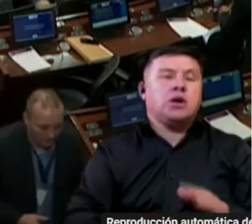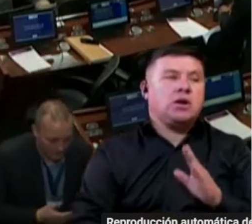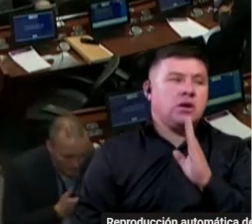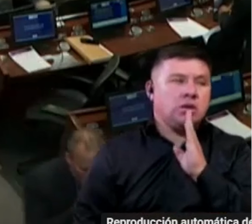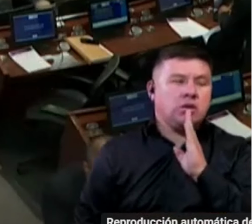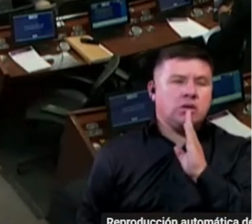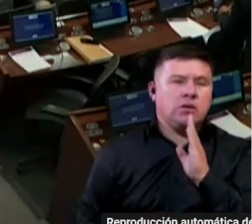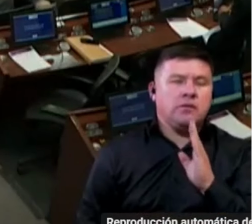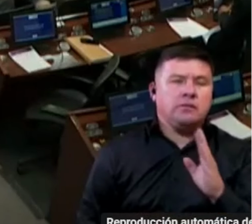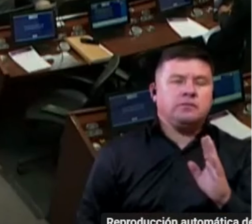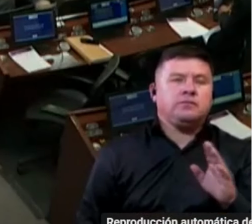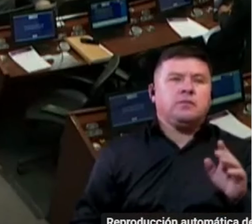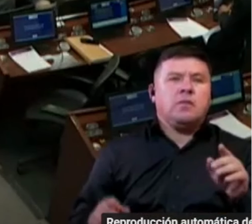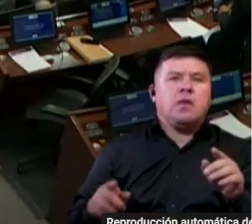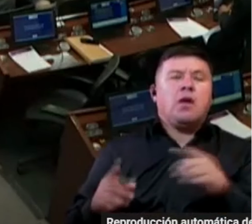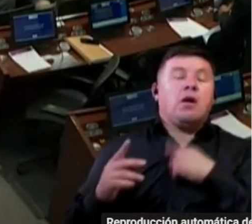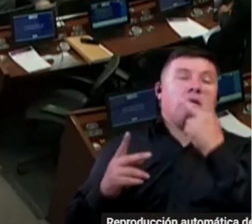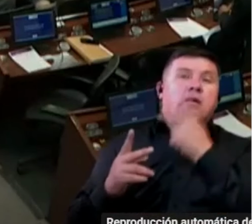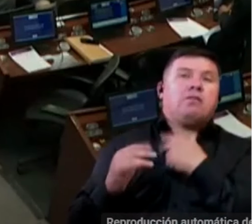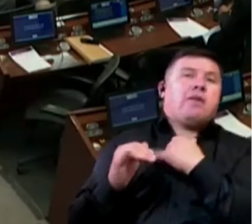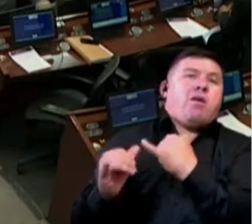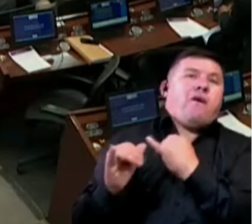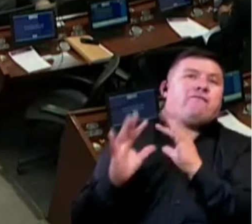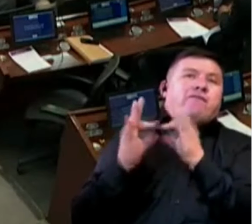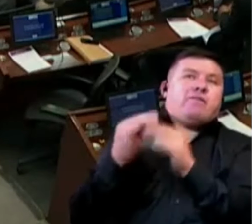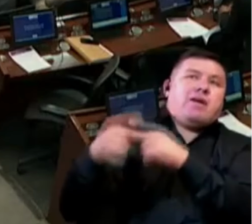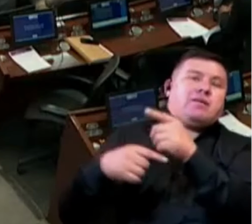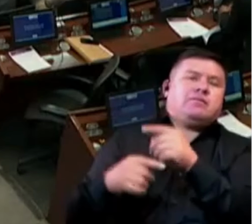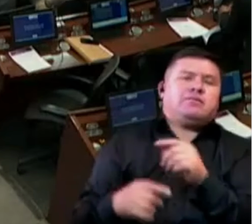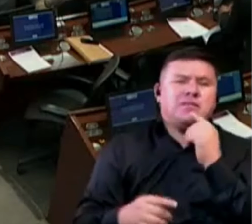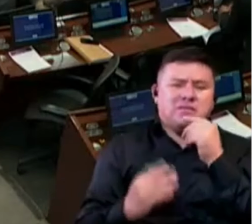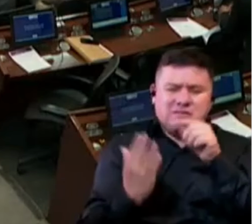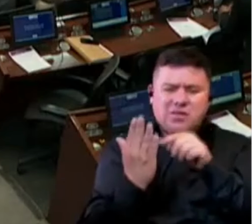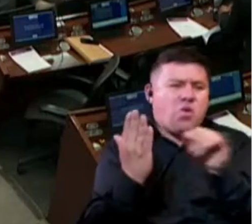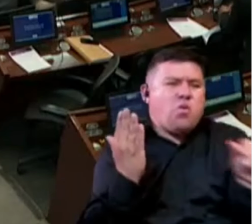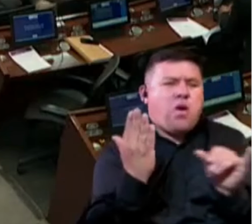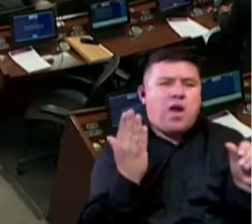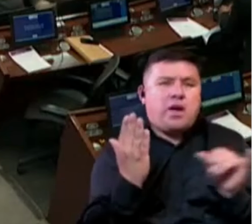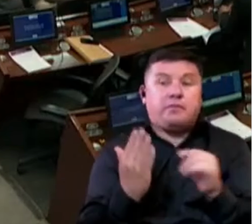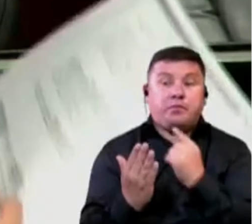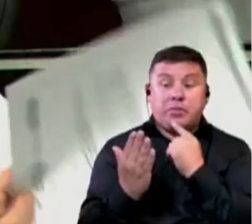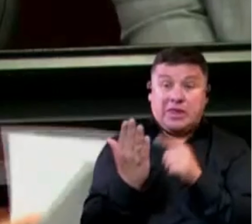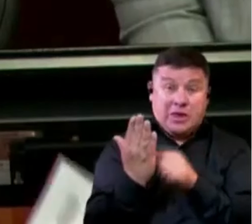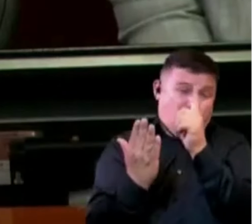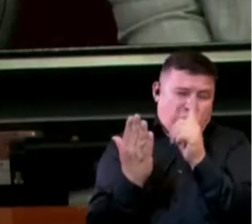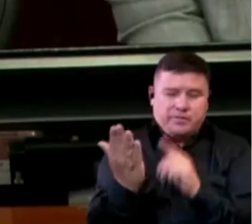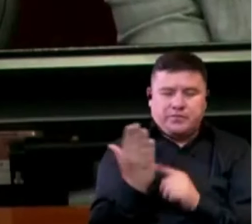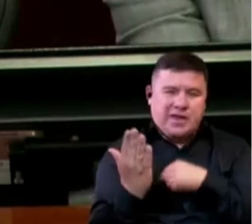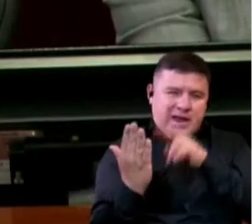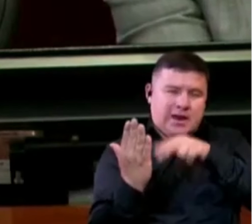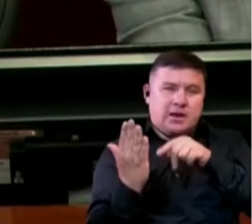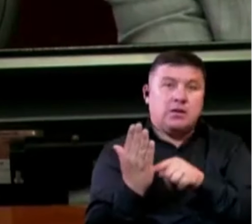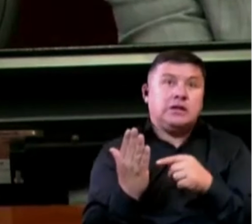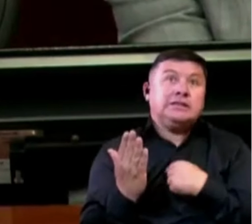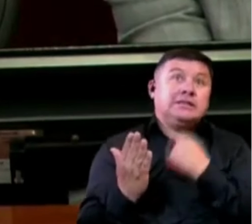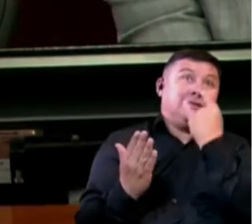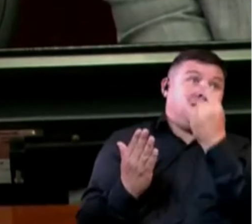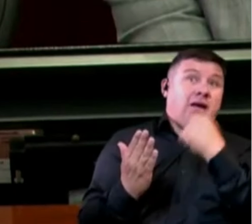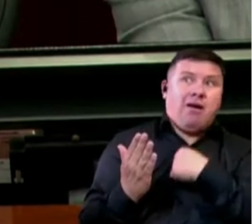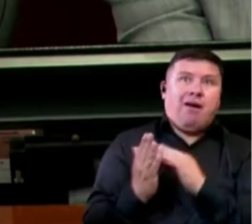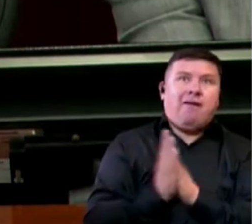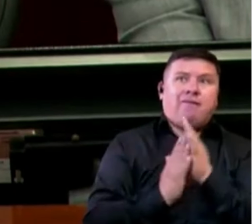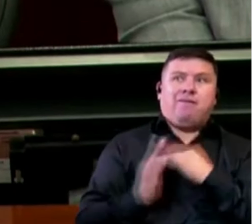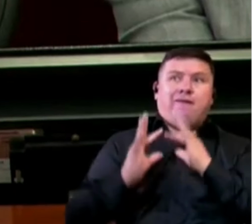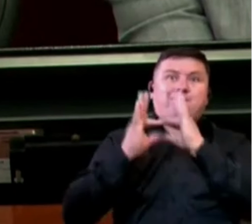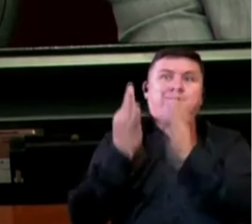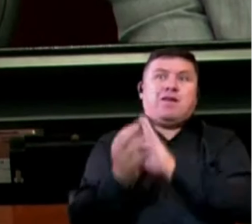en la convocatoria inicial del proceso de elección, los cuales fueron injustificados y variaron de manera grave los parámetros de evaluación de los participantes, luego de que